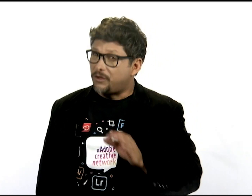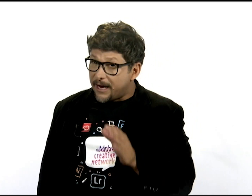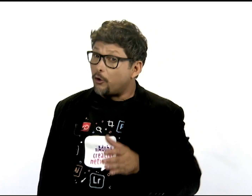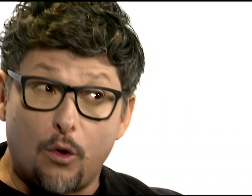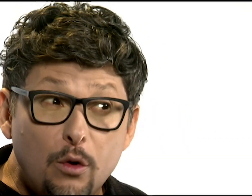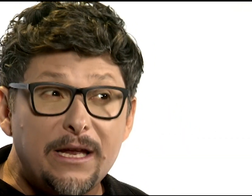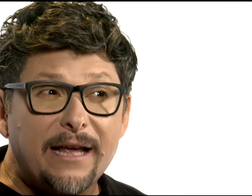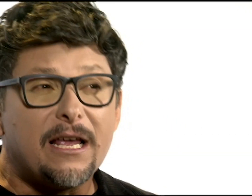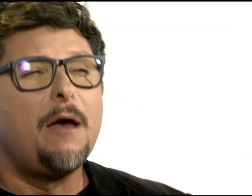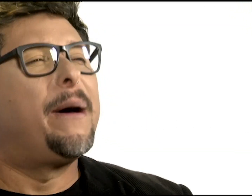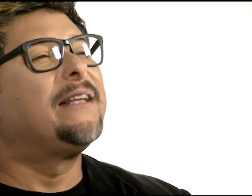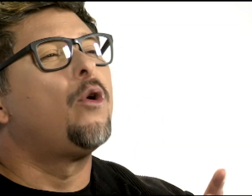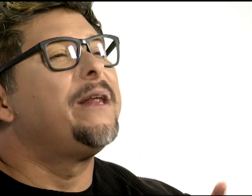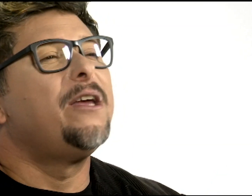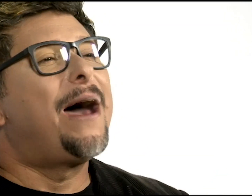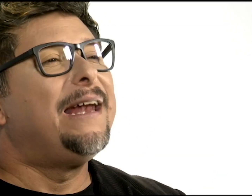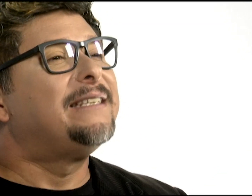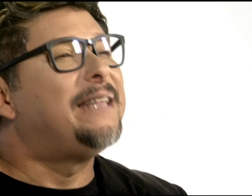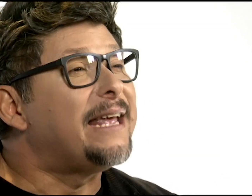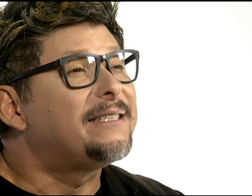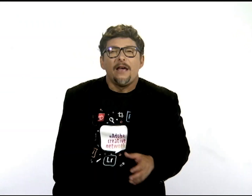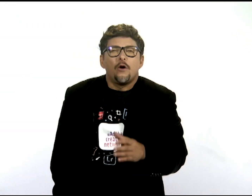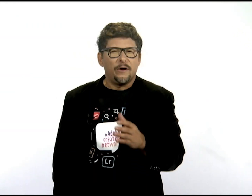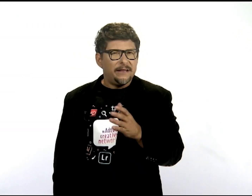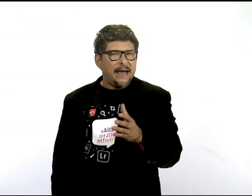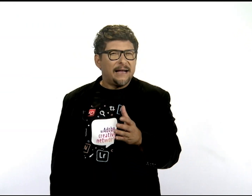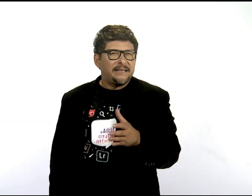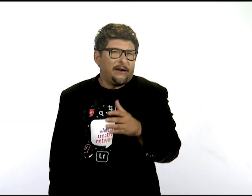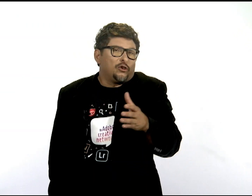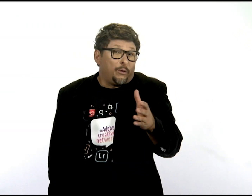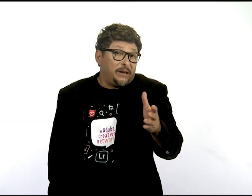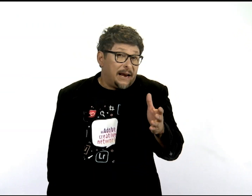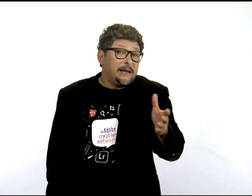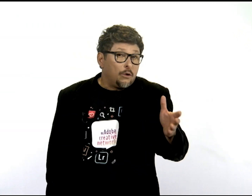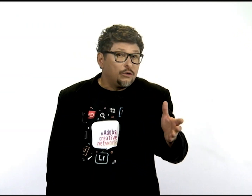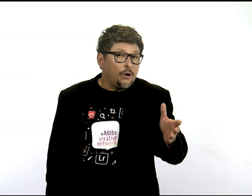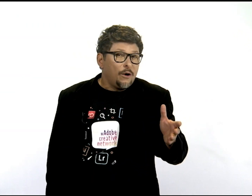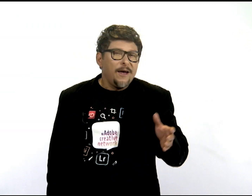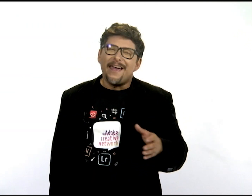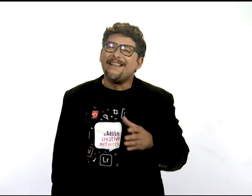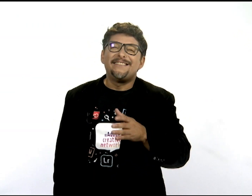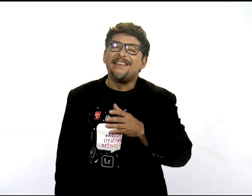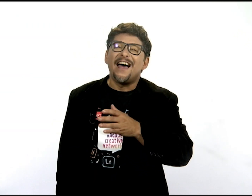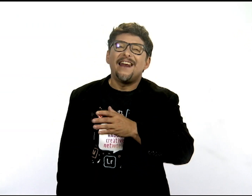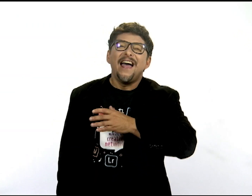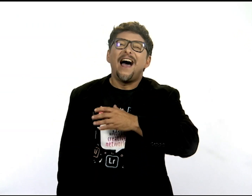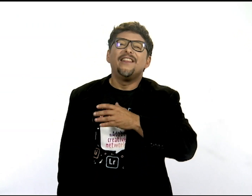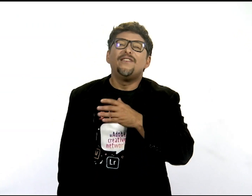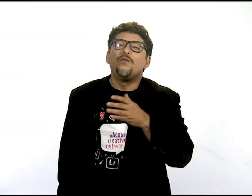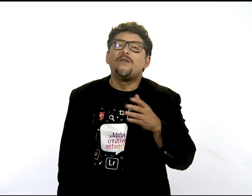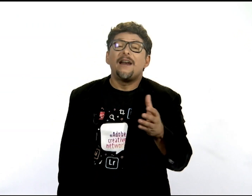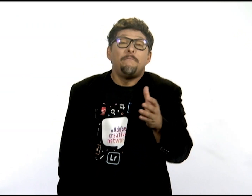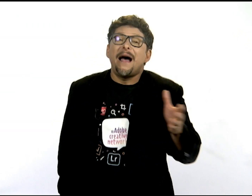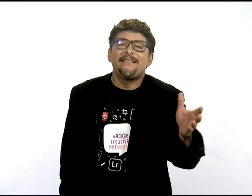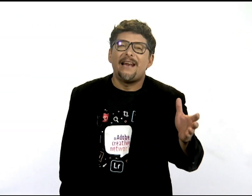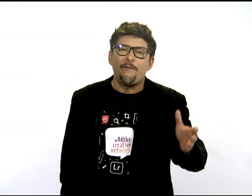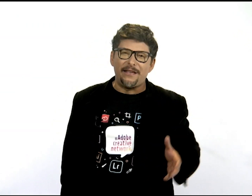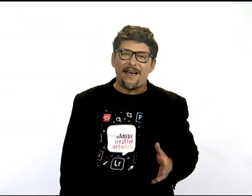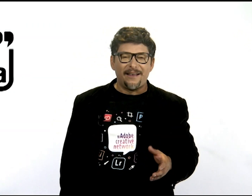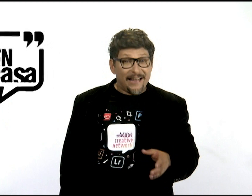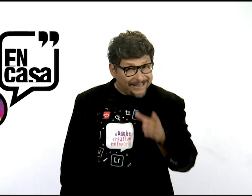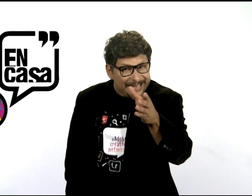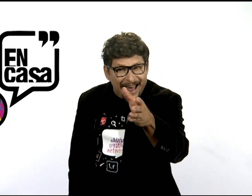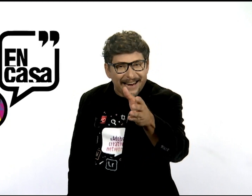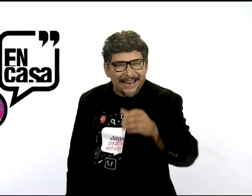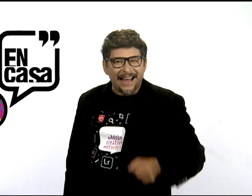ofrecer consejos útiles para sobrellevar el estrés, con ideas que nos podrían incluso enseñar a disfrutar más de la